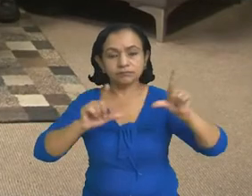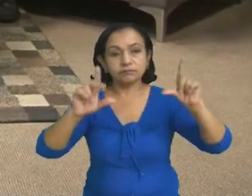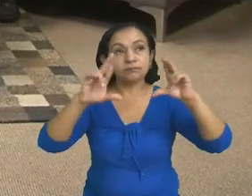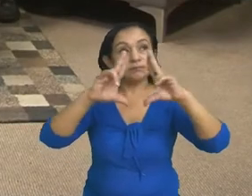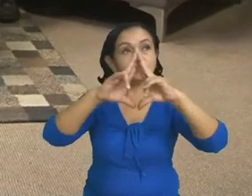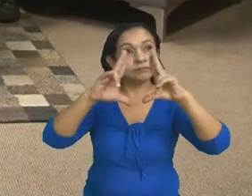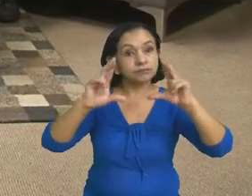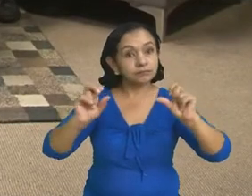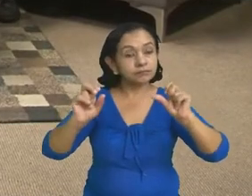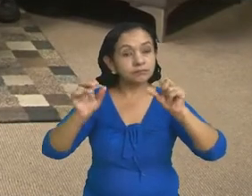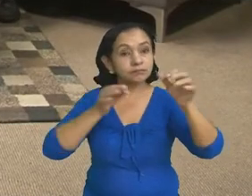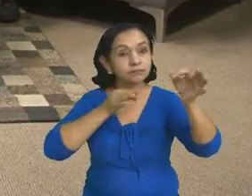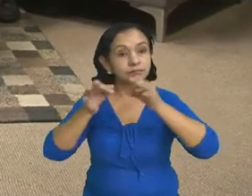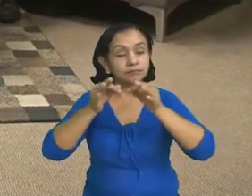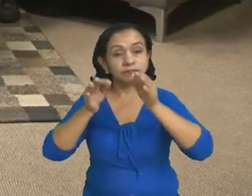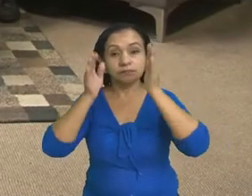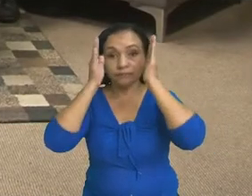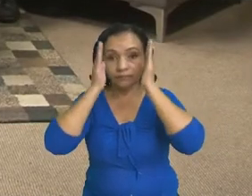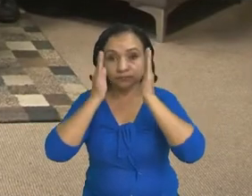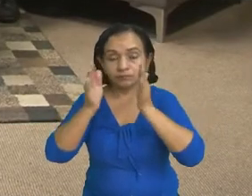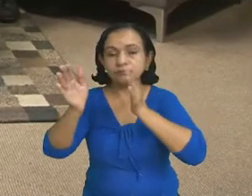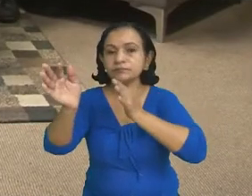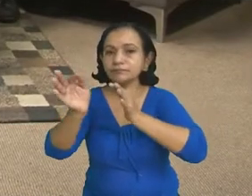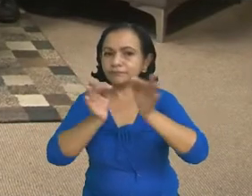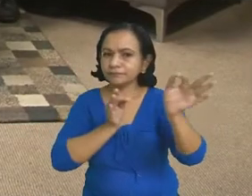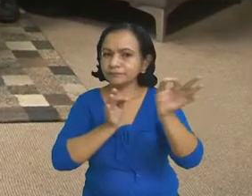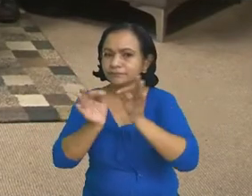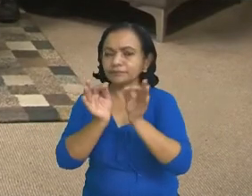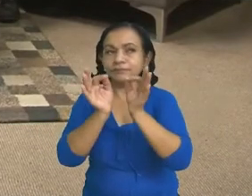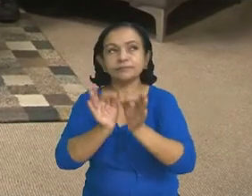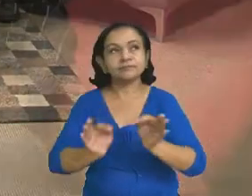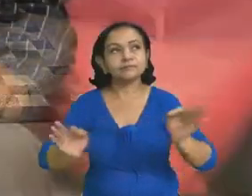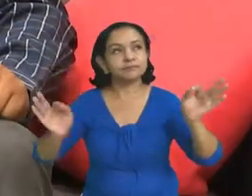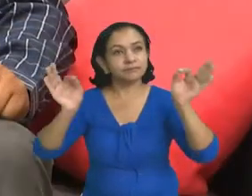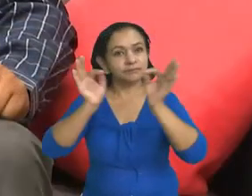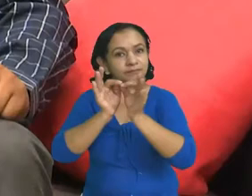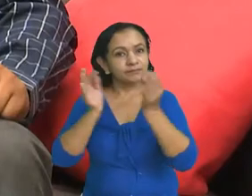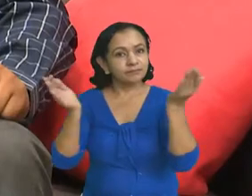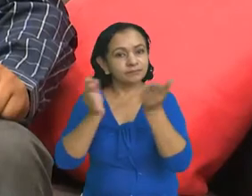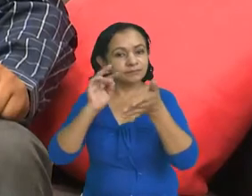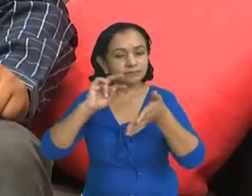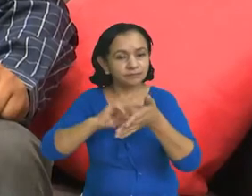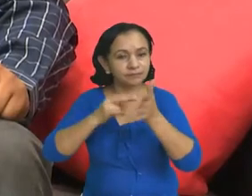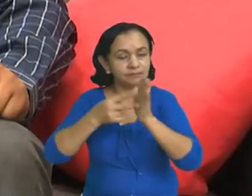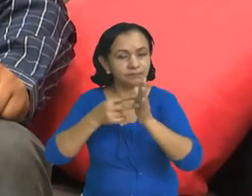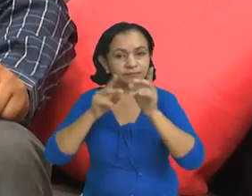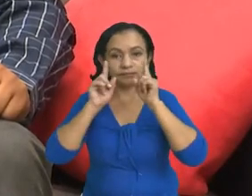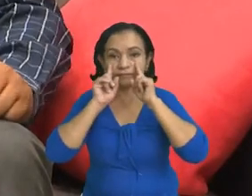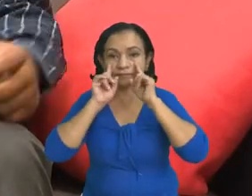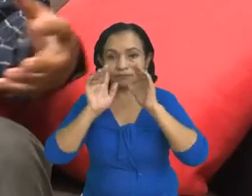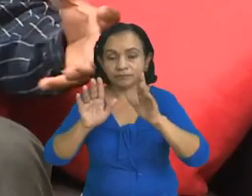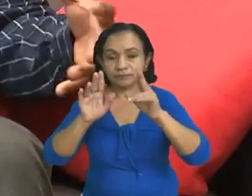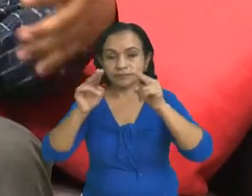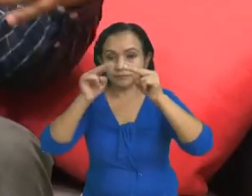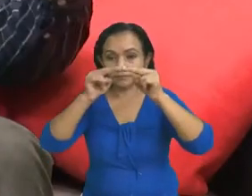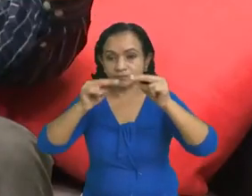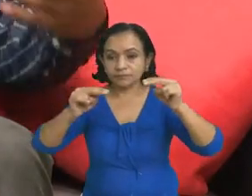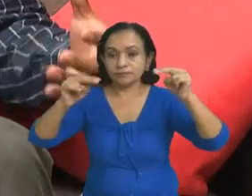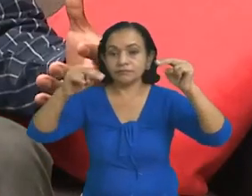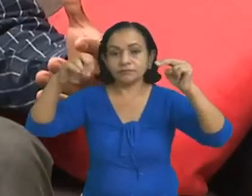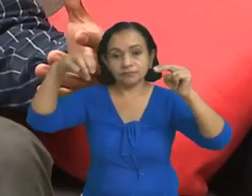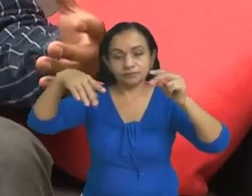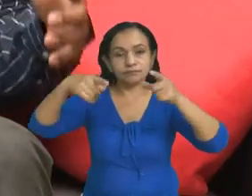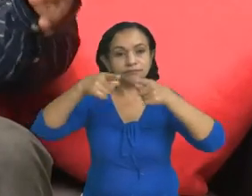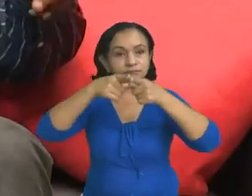país, pero también ahí se entraba una explicación bastante importante sobre lo que significa la seguridad energética en Managua, ahora